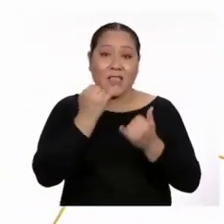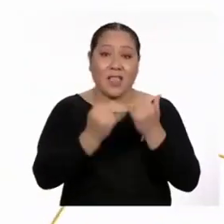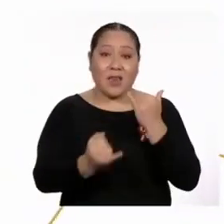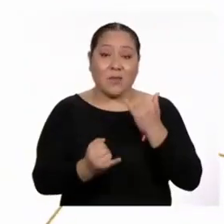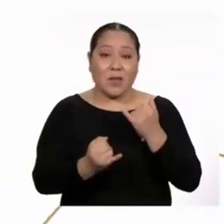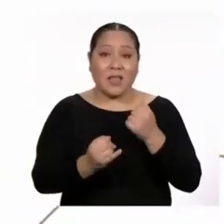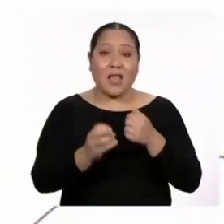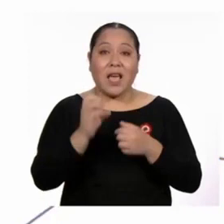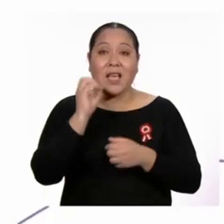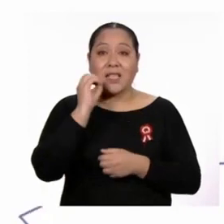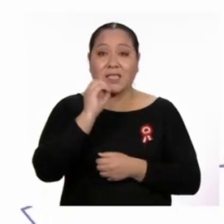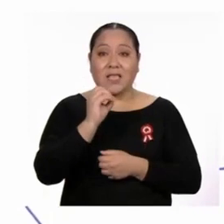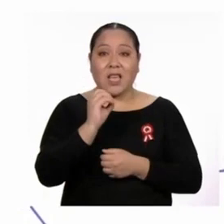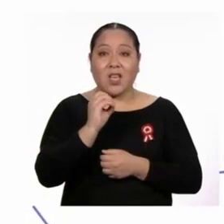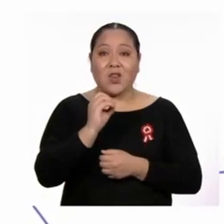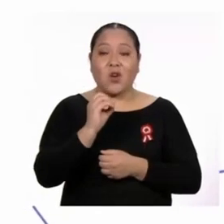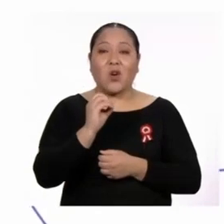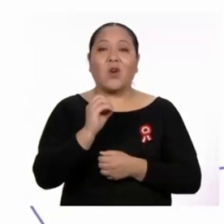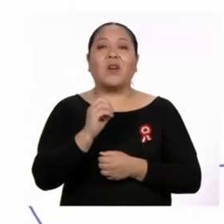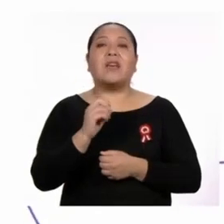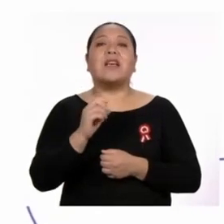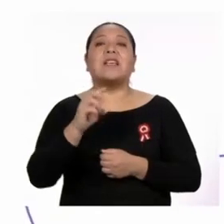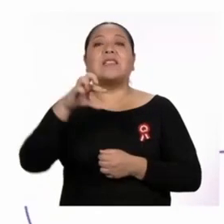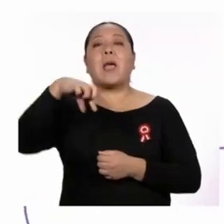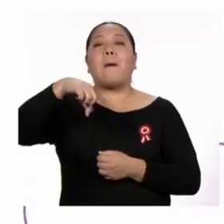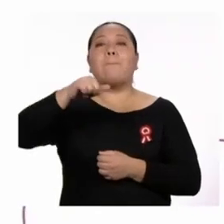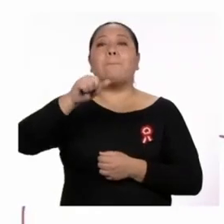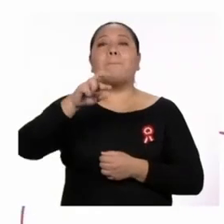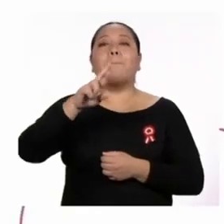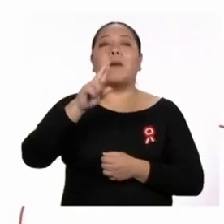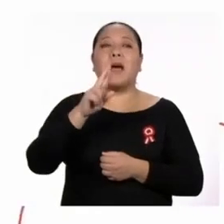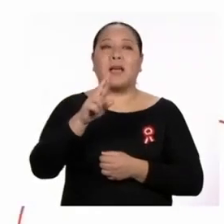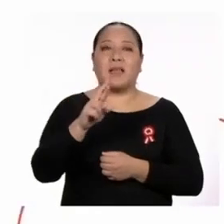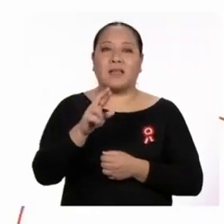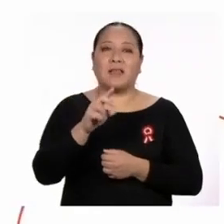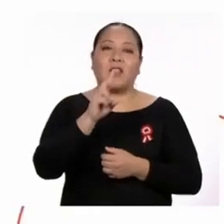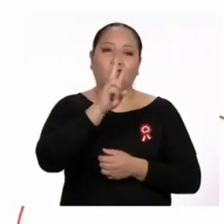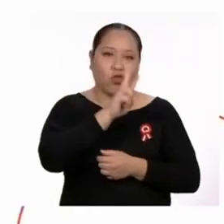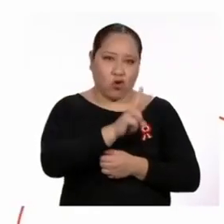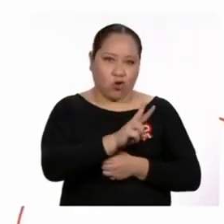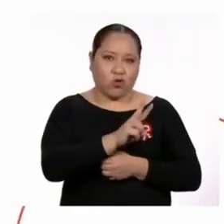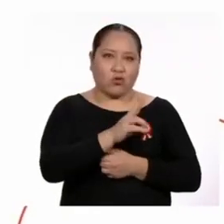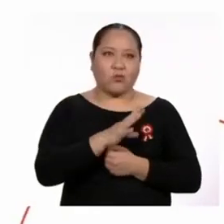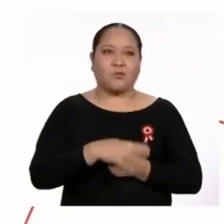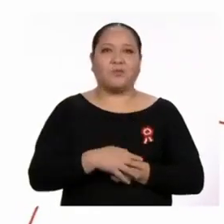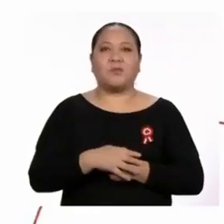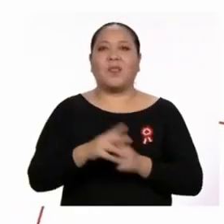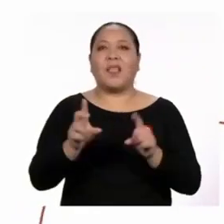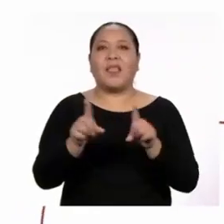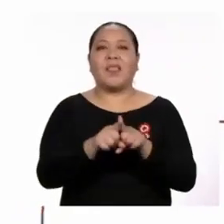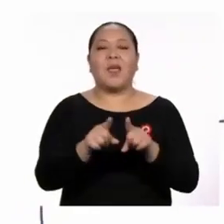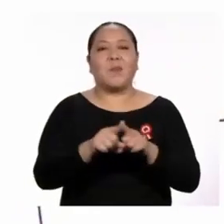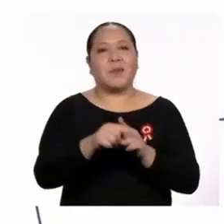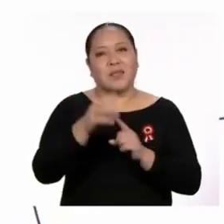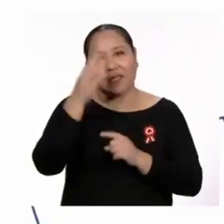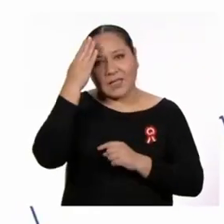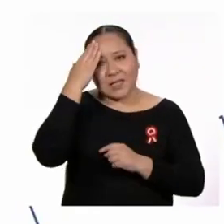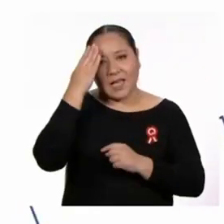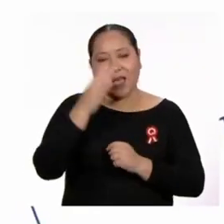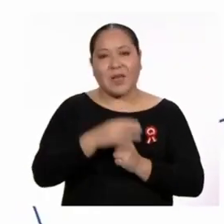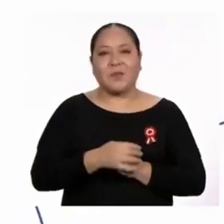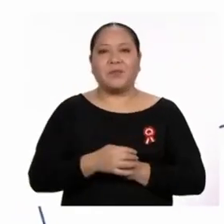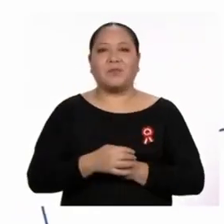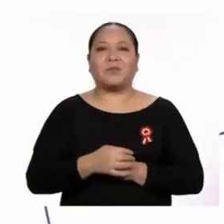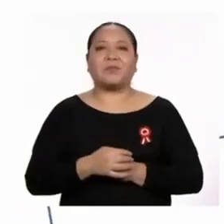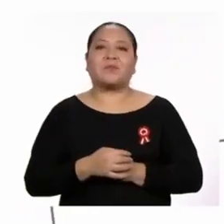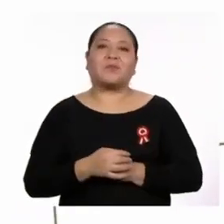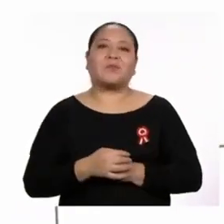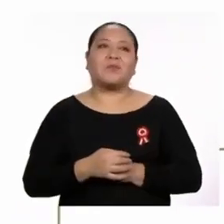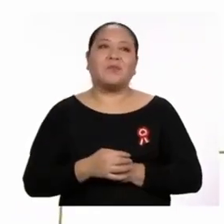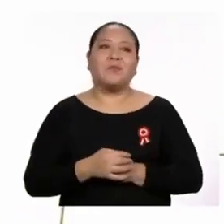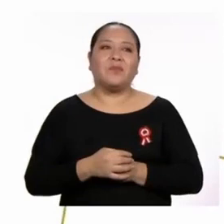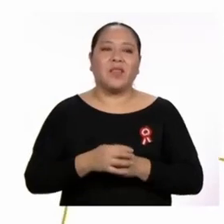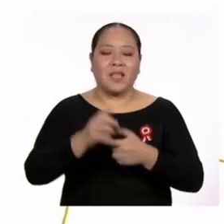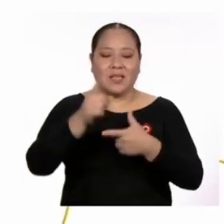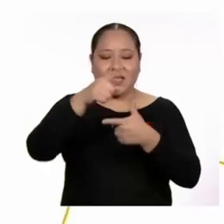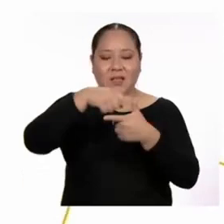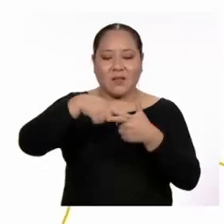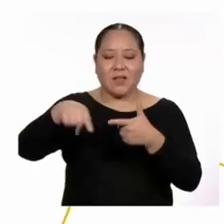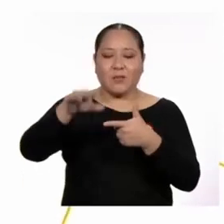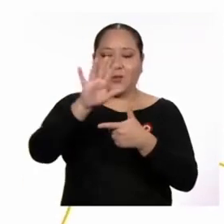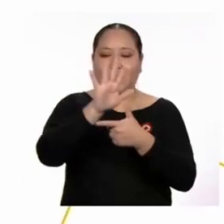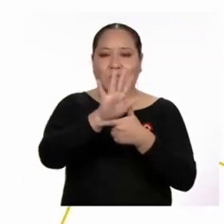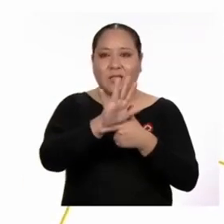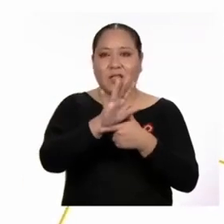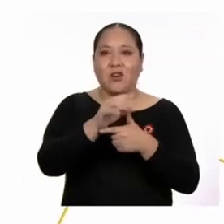par. Es decir, es divisible por 2. Y también sé que es divisible por 5